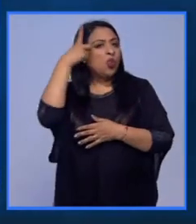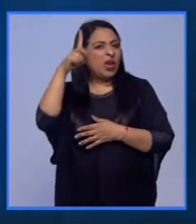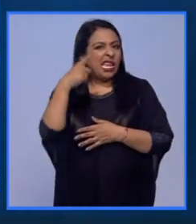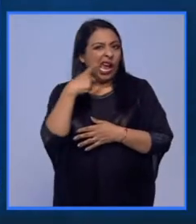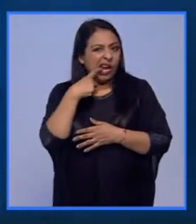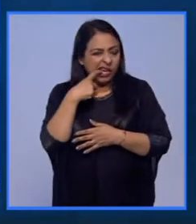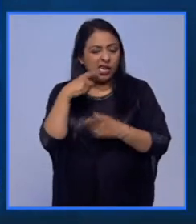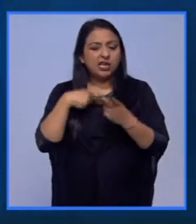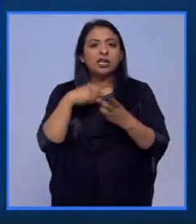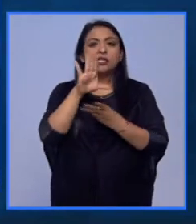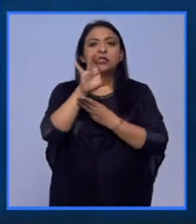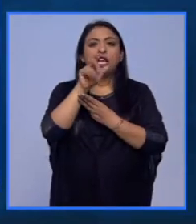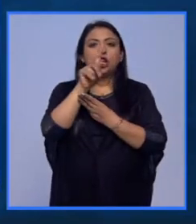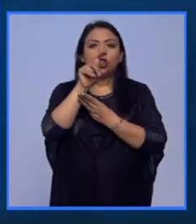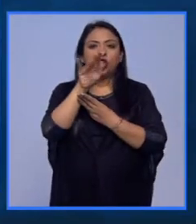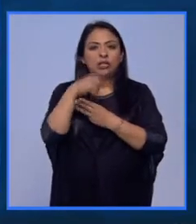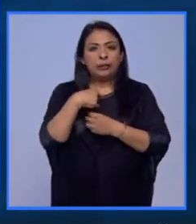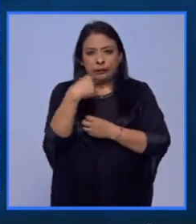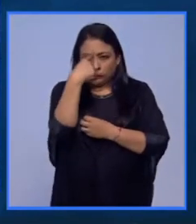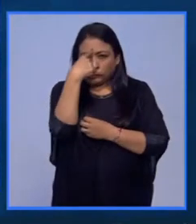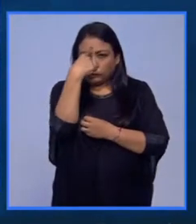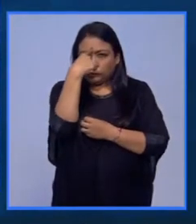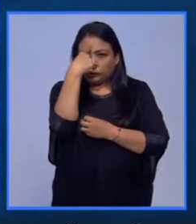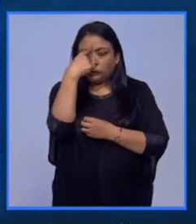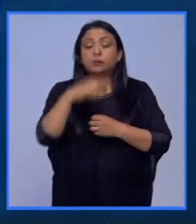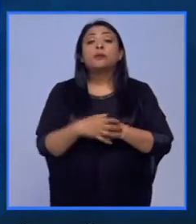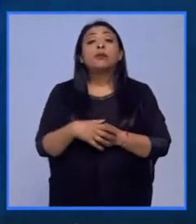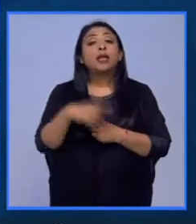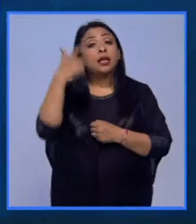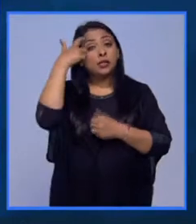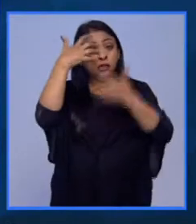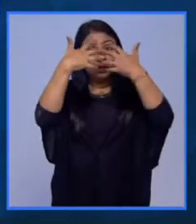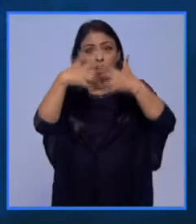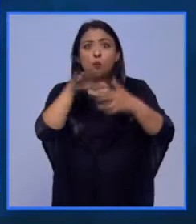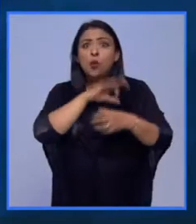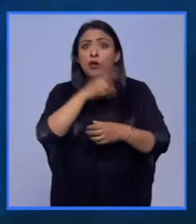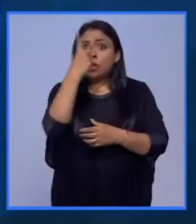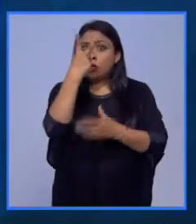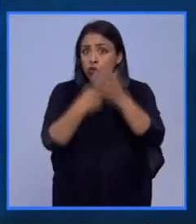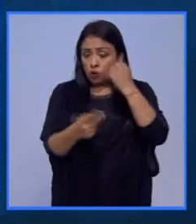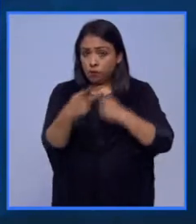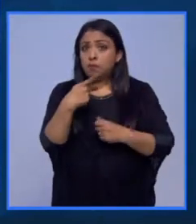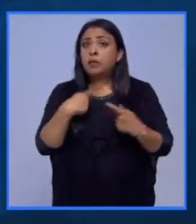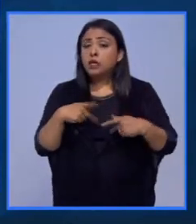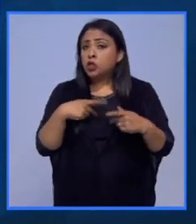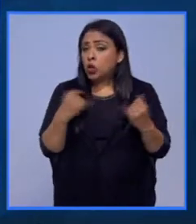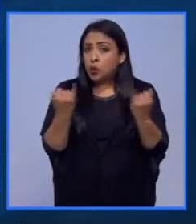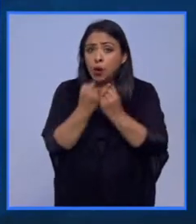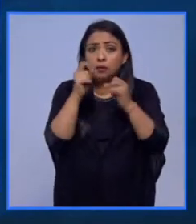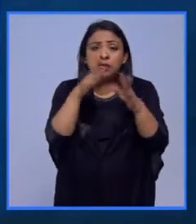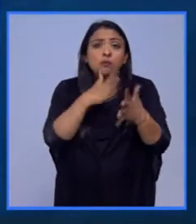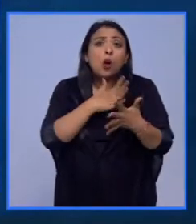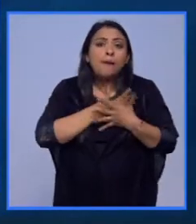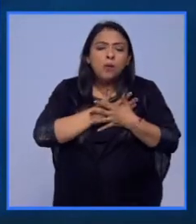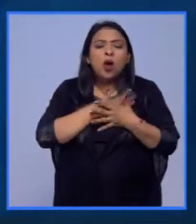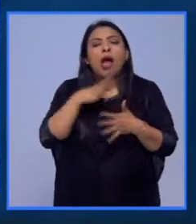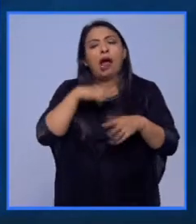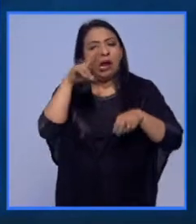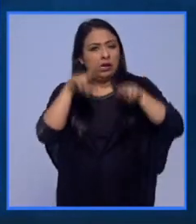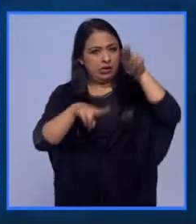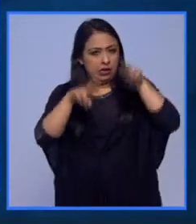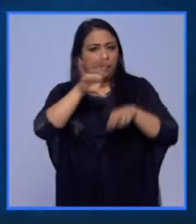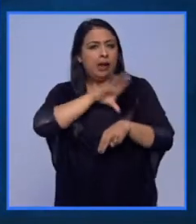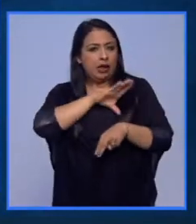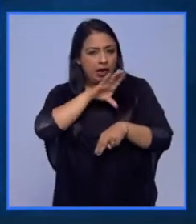la serotonina, que nos hace obsesivos. El cerebro puede amar a dos personas al mismo tiempo, va a jerarquizar cariños.